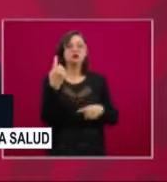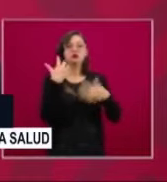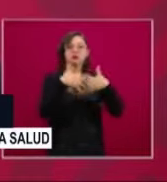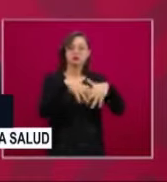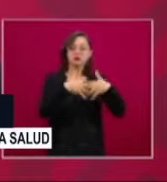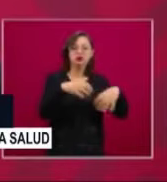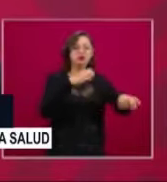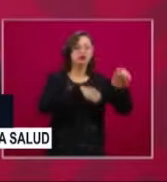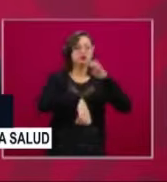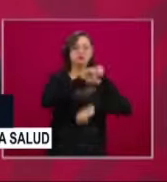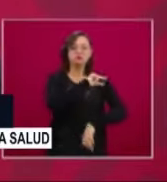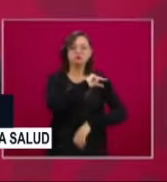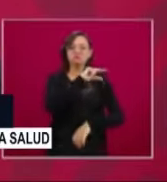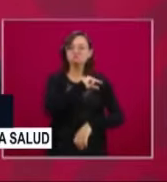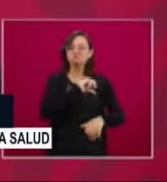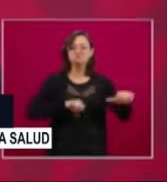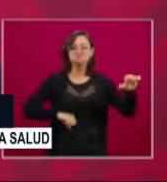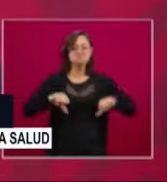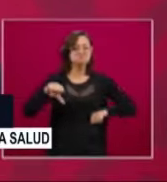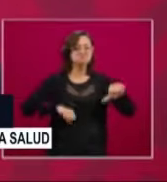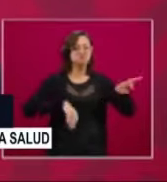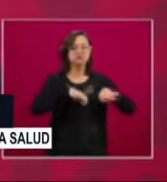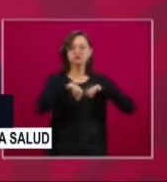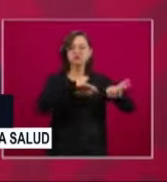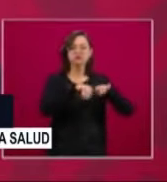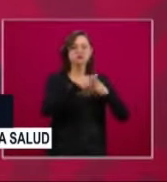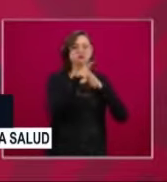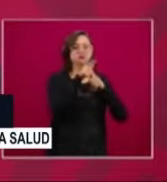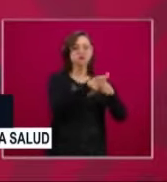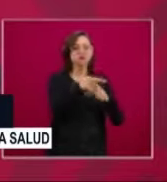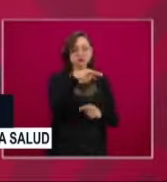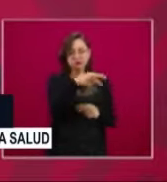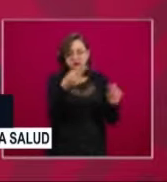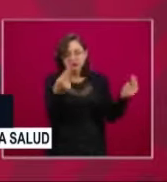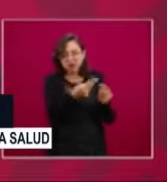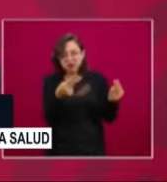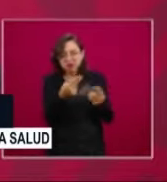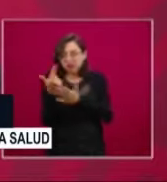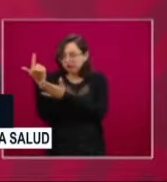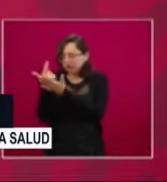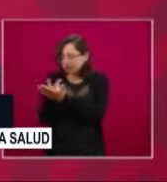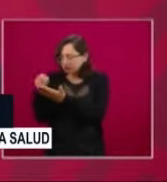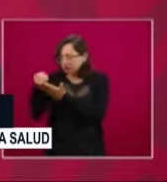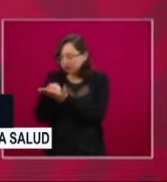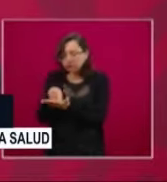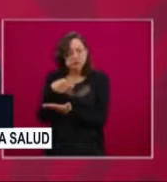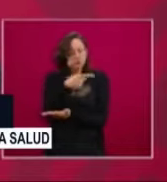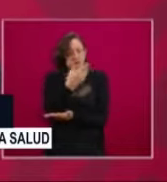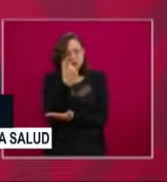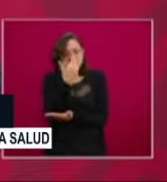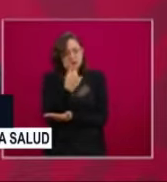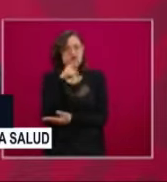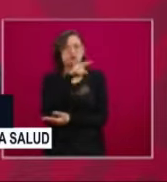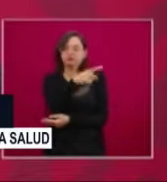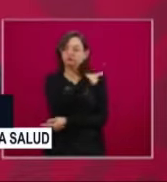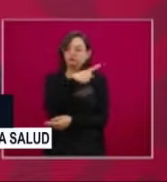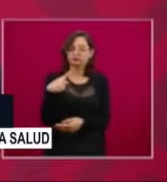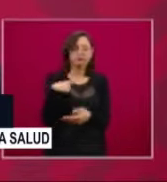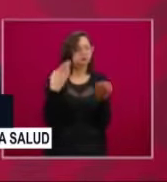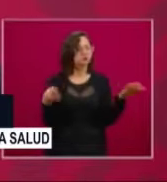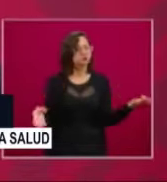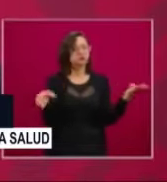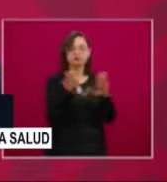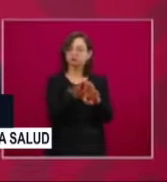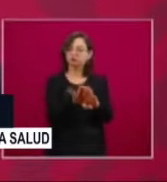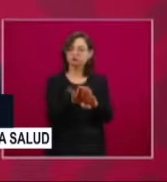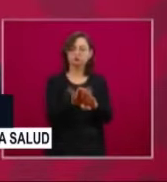político disonancias por ejemplo con el gobernador del estado de jalisco señalando que las autoridades federales no le